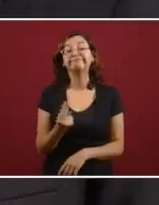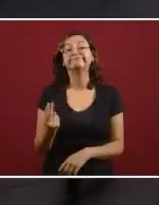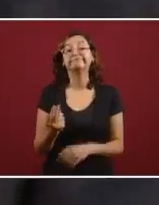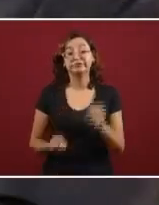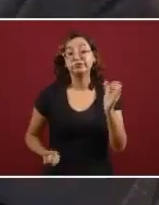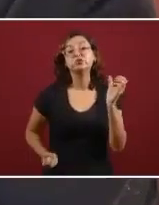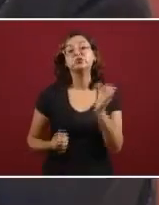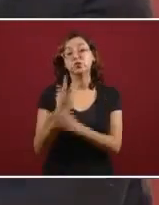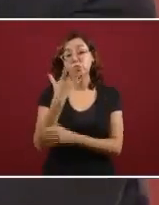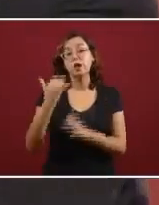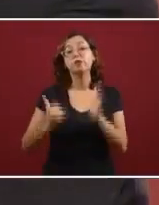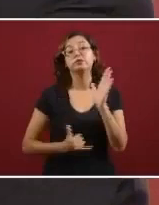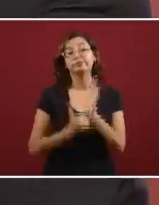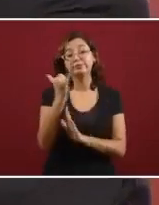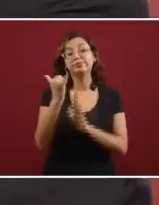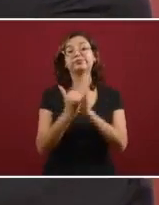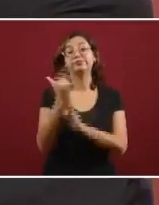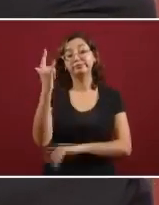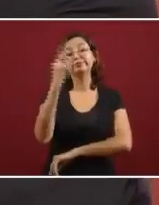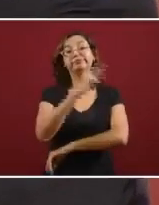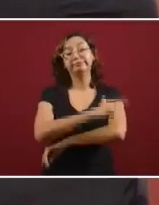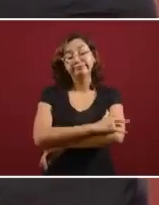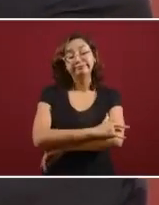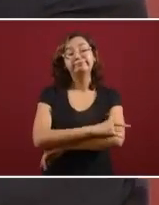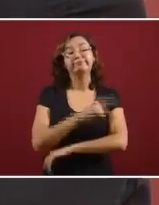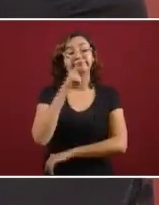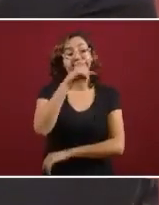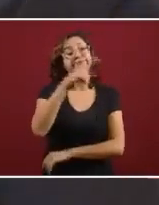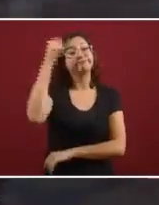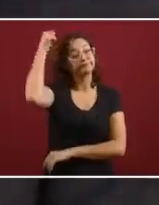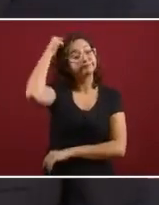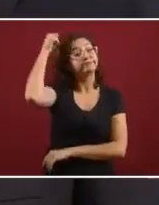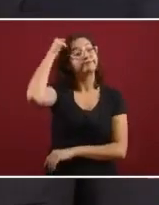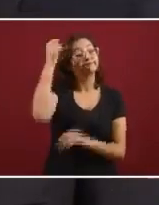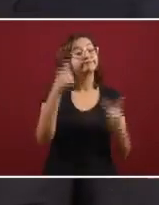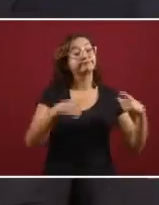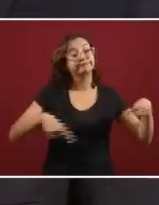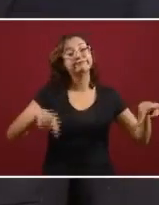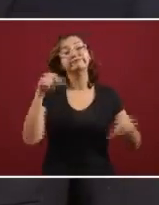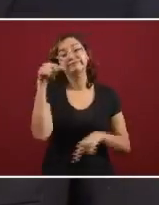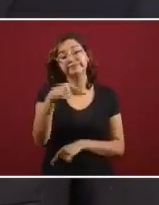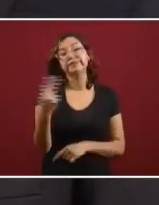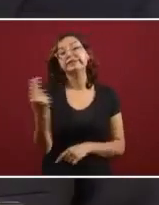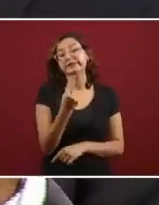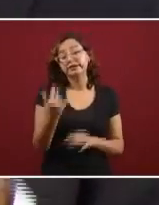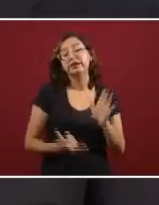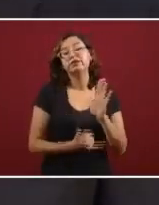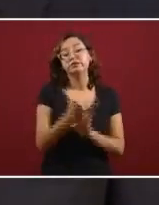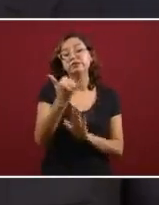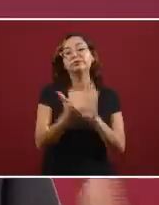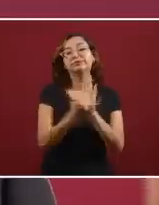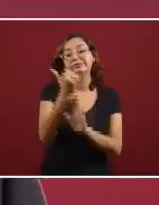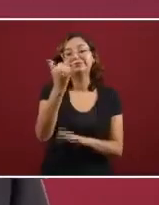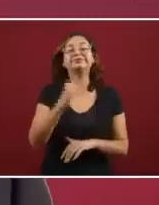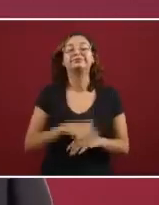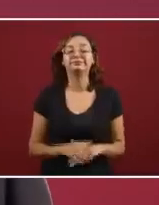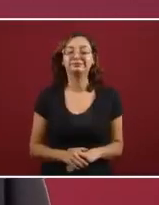lo de la construcción del nuevo aeropuerto en el lago de Texcoco, para